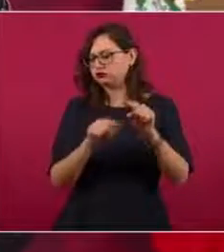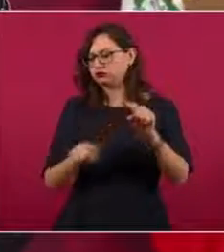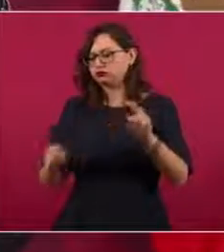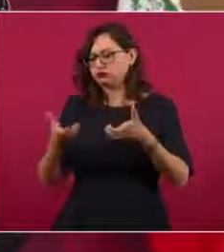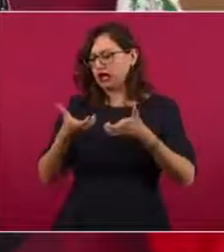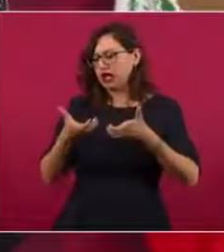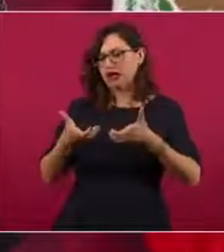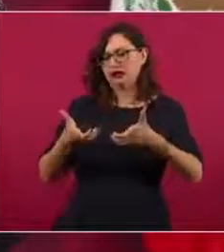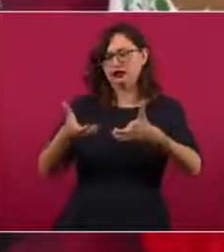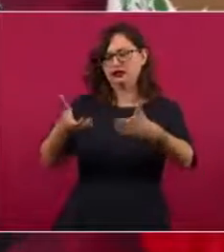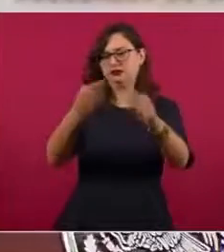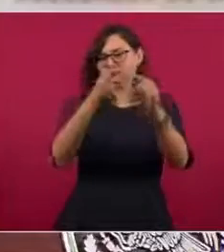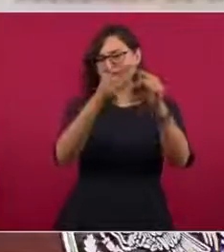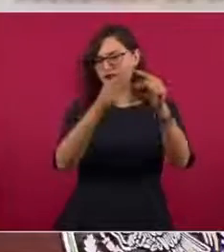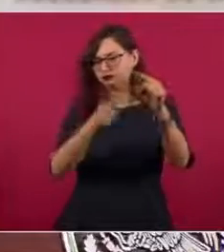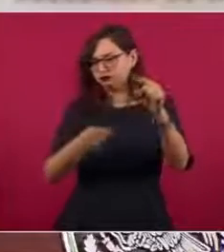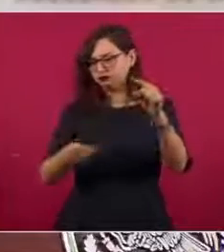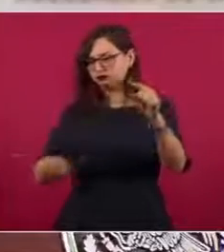Hidalgo,